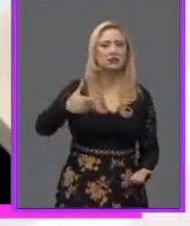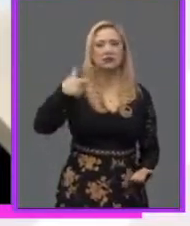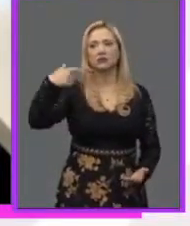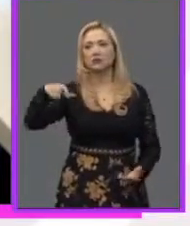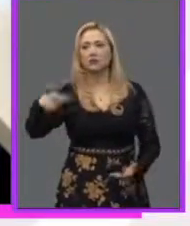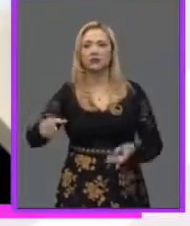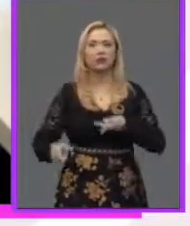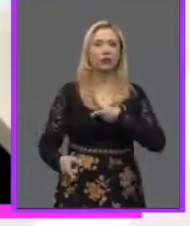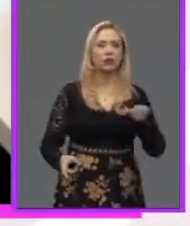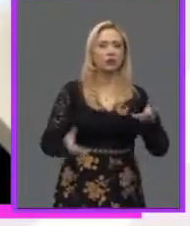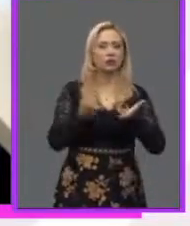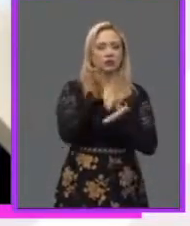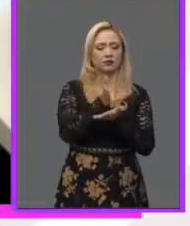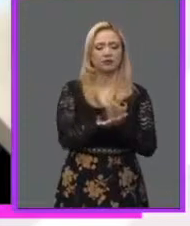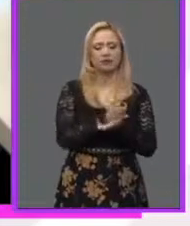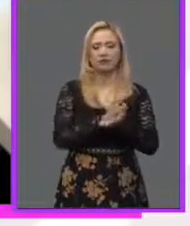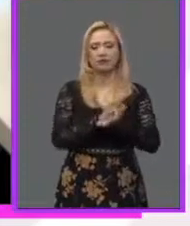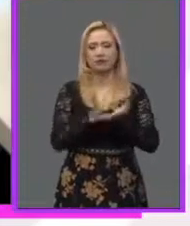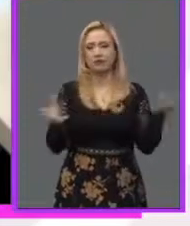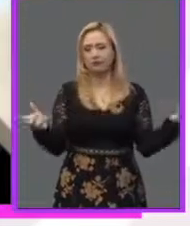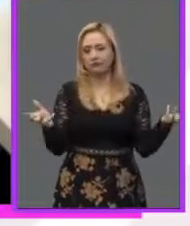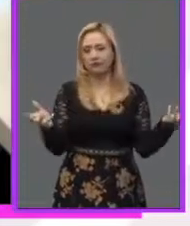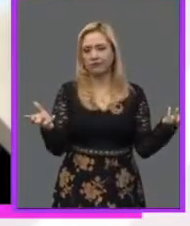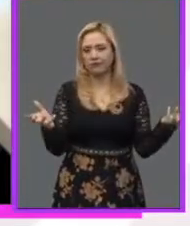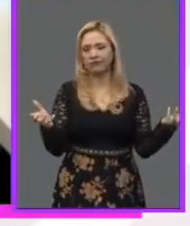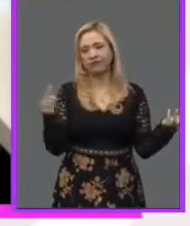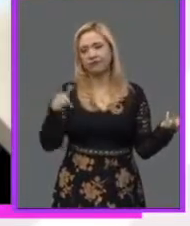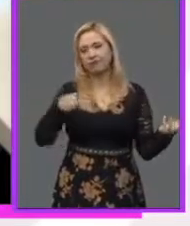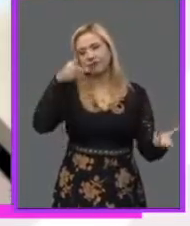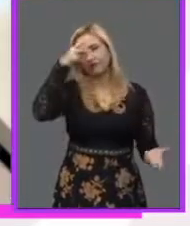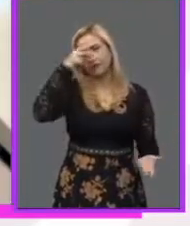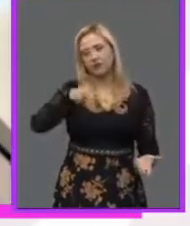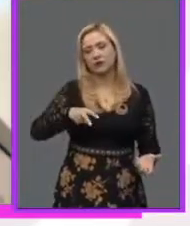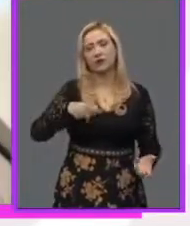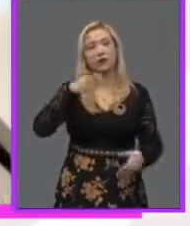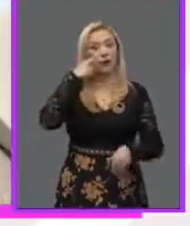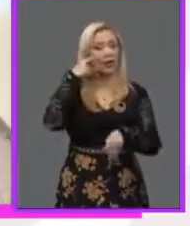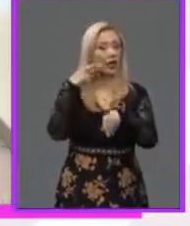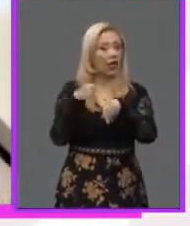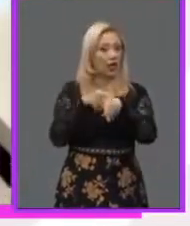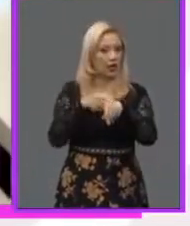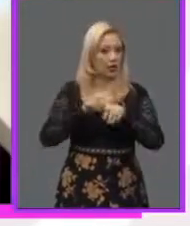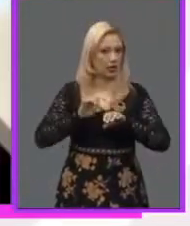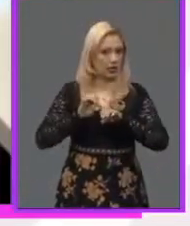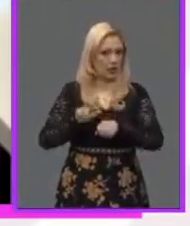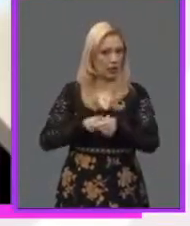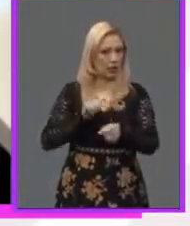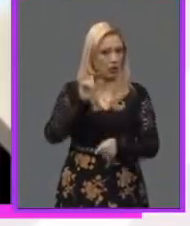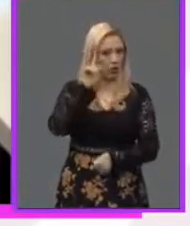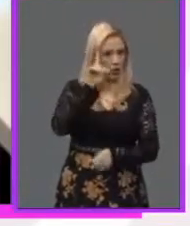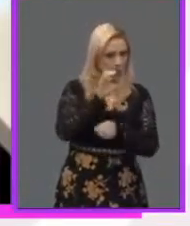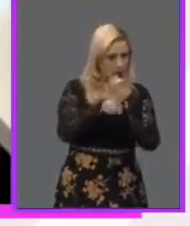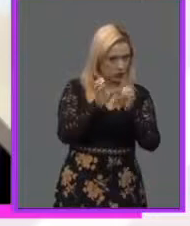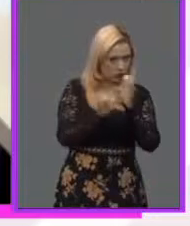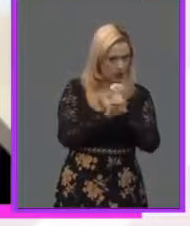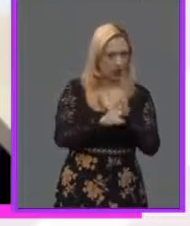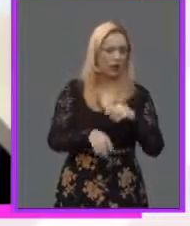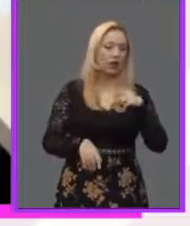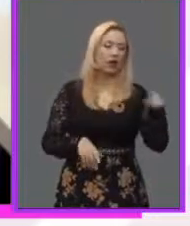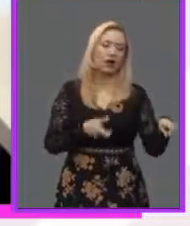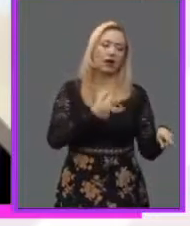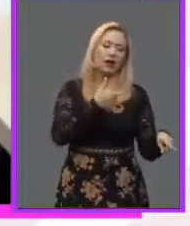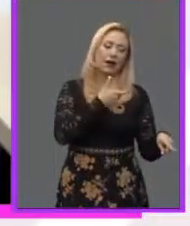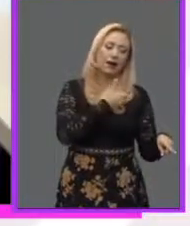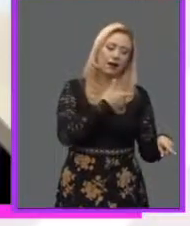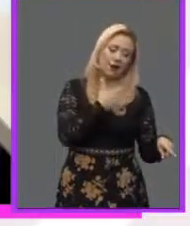el clasismo, pero también por el racismo, ¿no? Recordemos que en México, pues, si bien no hay que confundir racismo con clasismo, es un hecho que en muchas cosas han ido